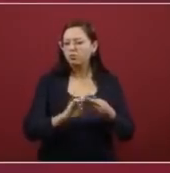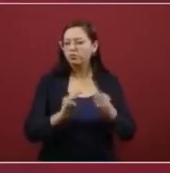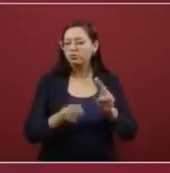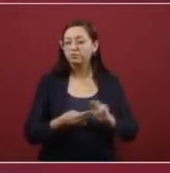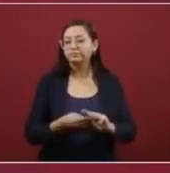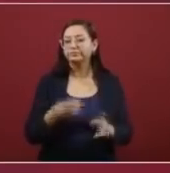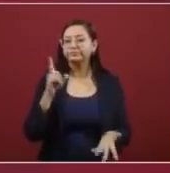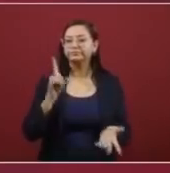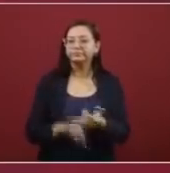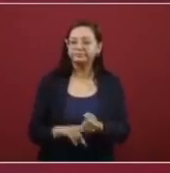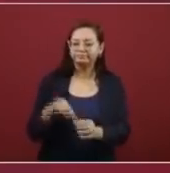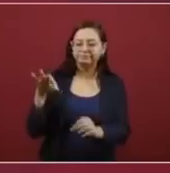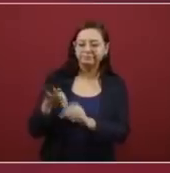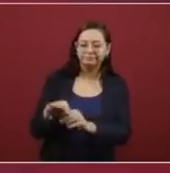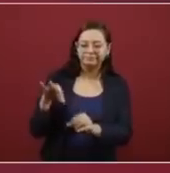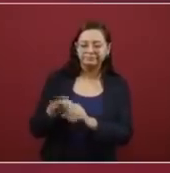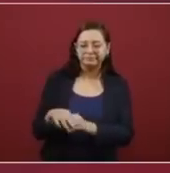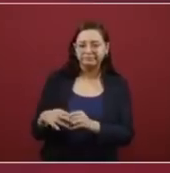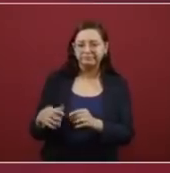Y en los dos casos,